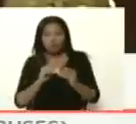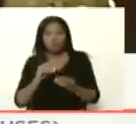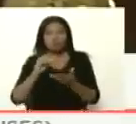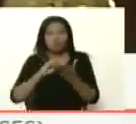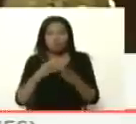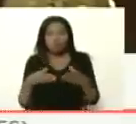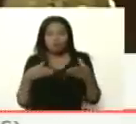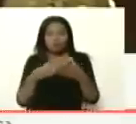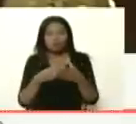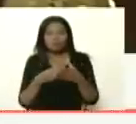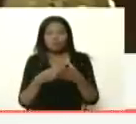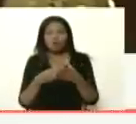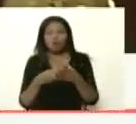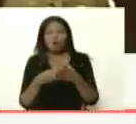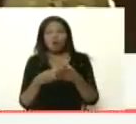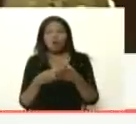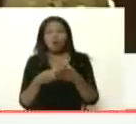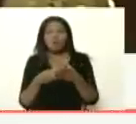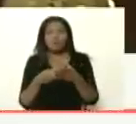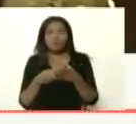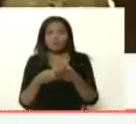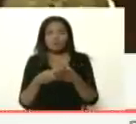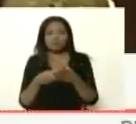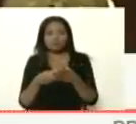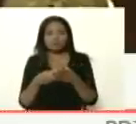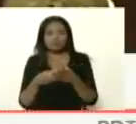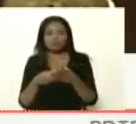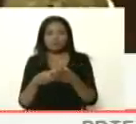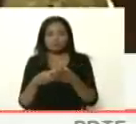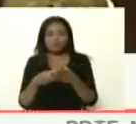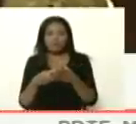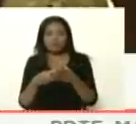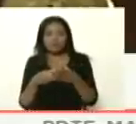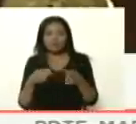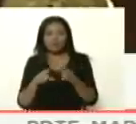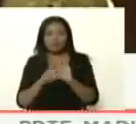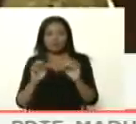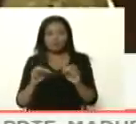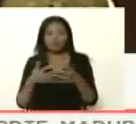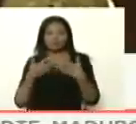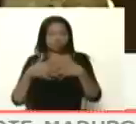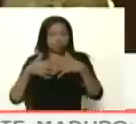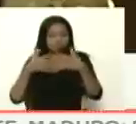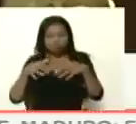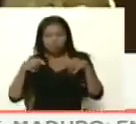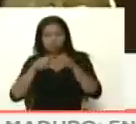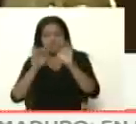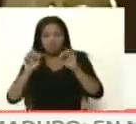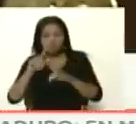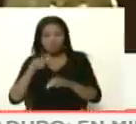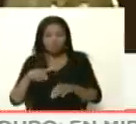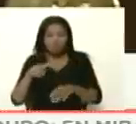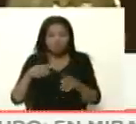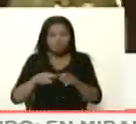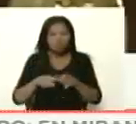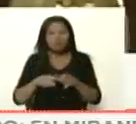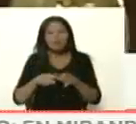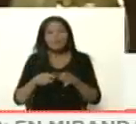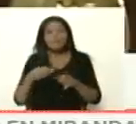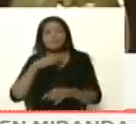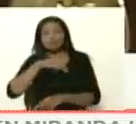conjunto de maquinarias, grúas telescópicas, todo un trabajo que se ha desarrollado desde el año pasado en el marco de la Gran Misión Transporte para tener